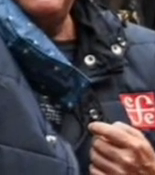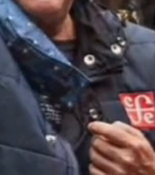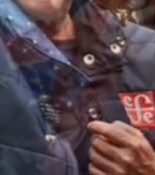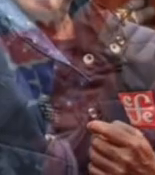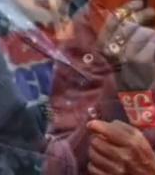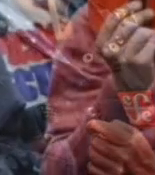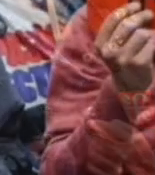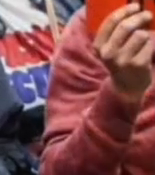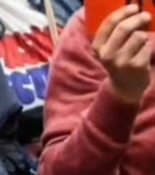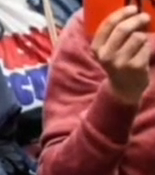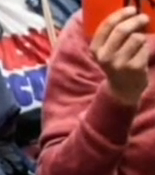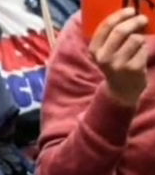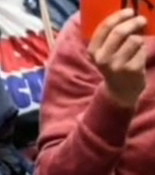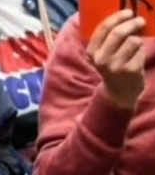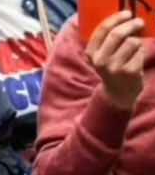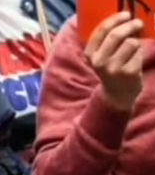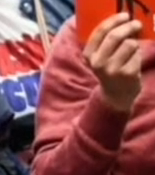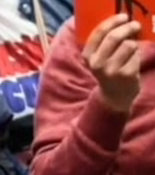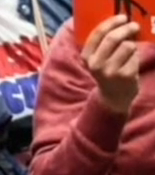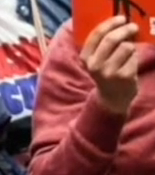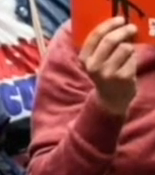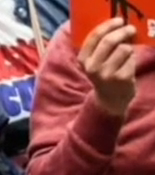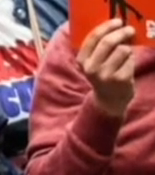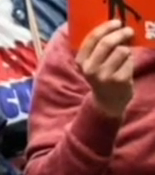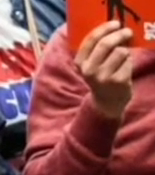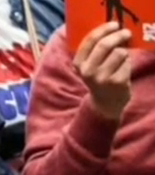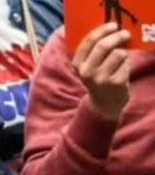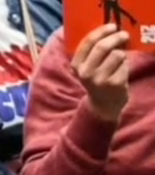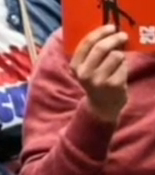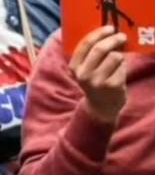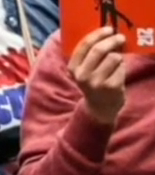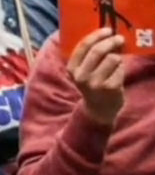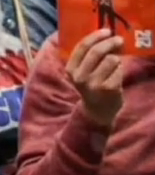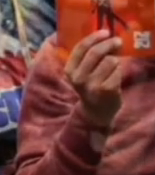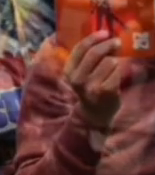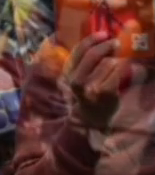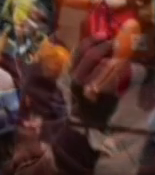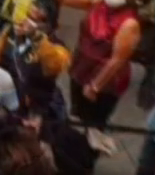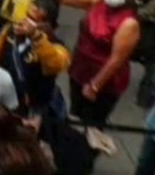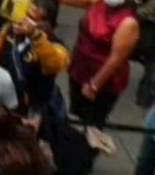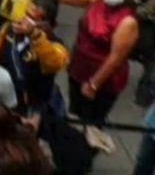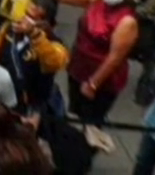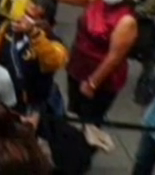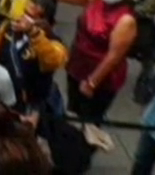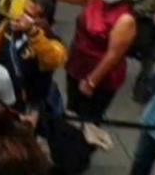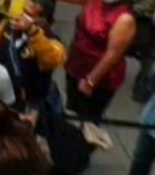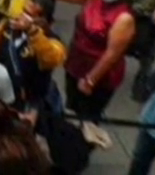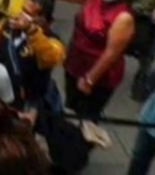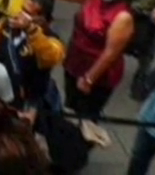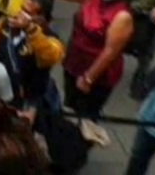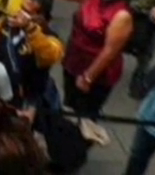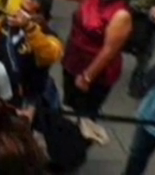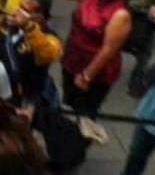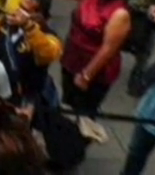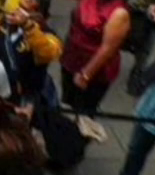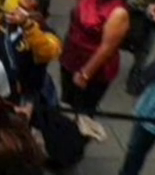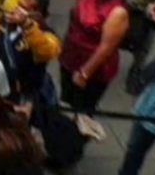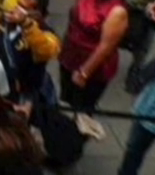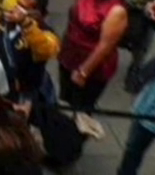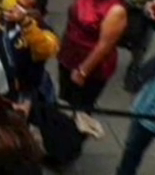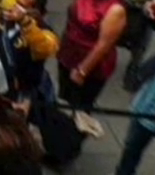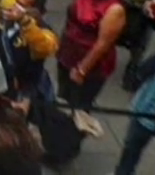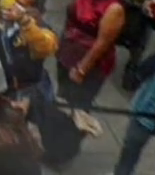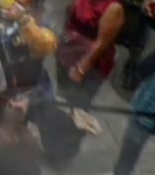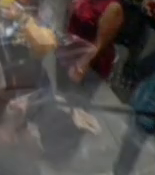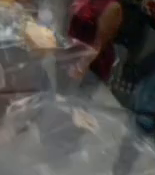libro. Fomento a la lectura en los puntos negros de analfabetismo en la Ciudad de México para ir con el INEA y